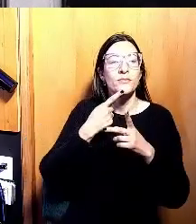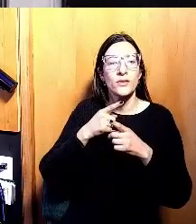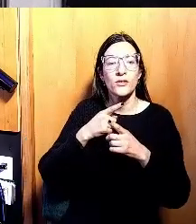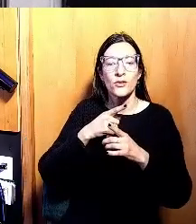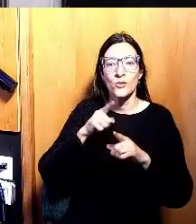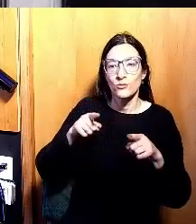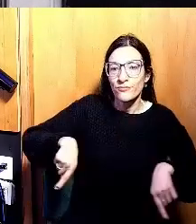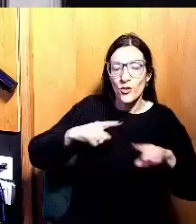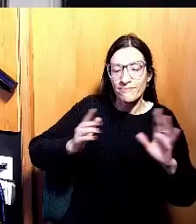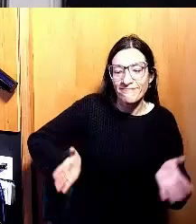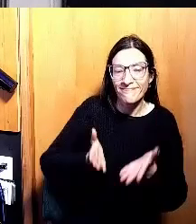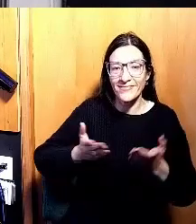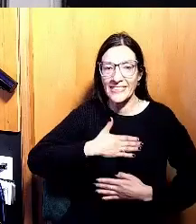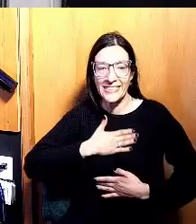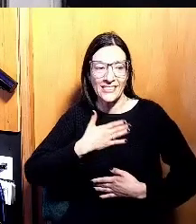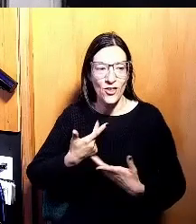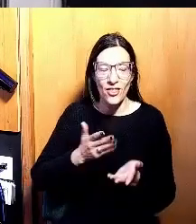tanto entusiasma a Daniel.